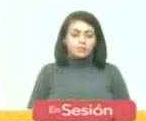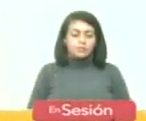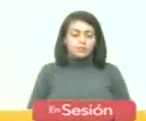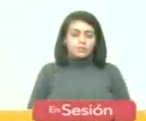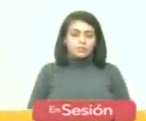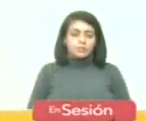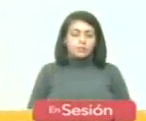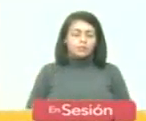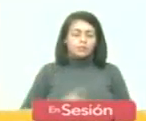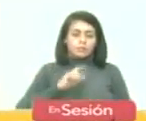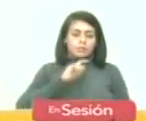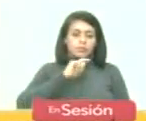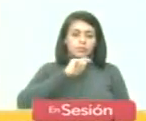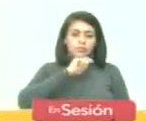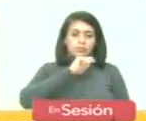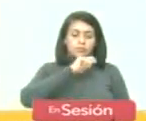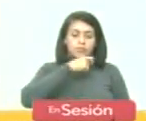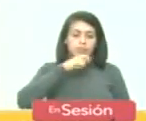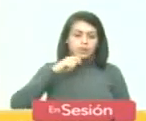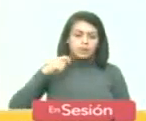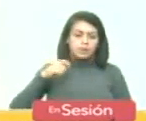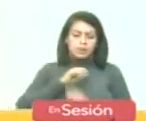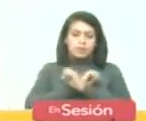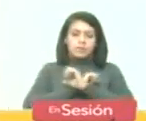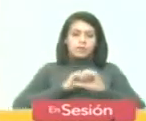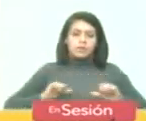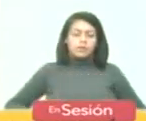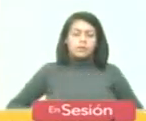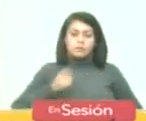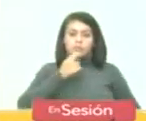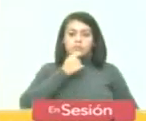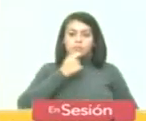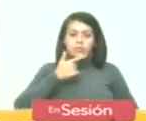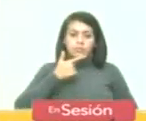Taiwán, Formosa, para los portugueses, la hermosa,